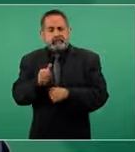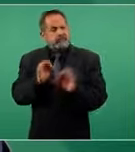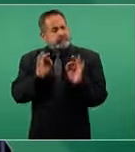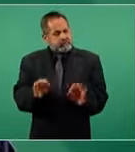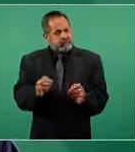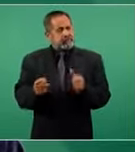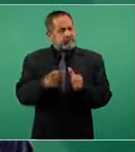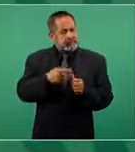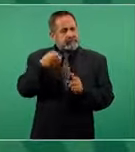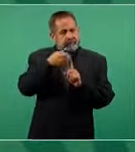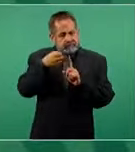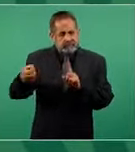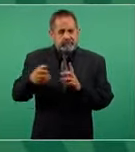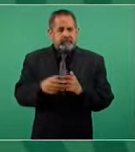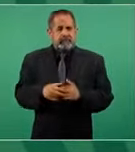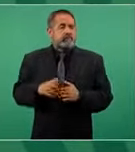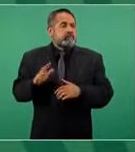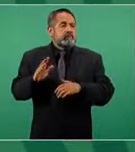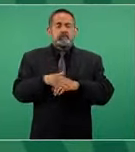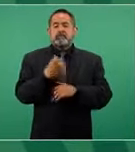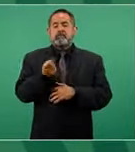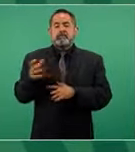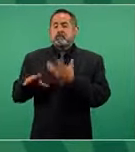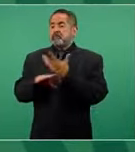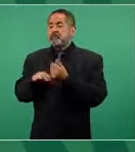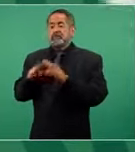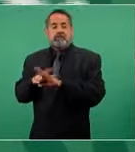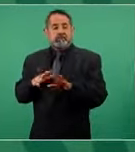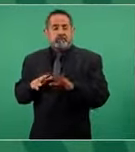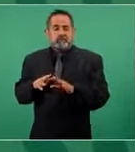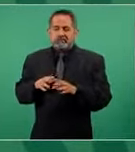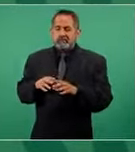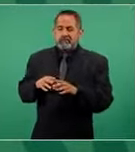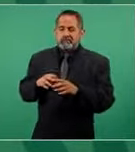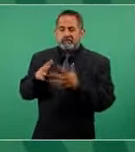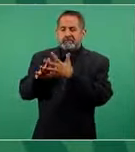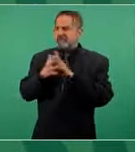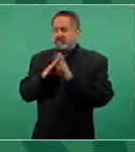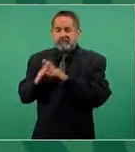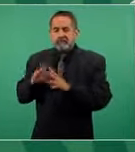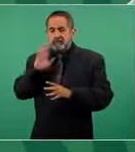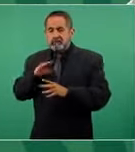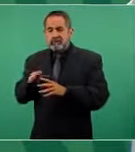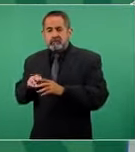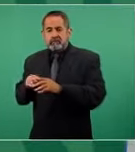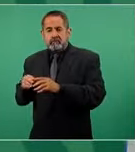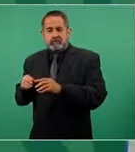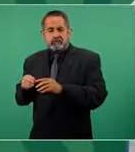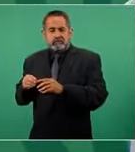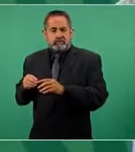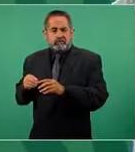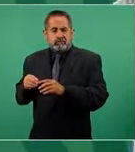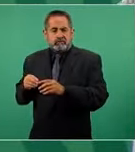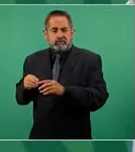de los migrantes que se vean